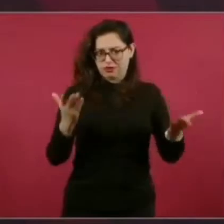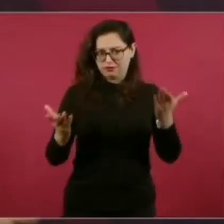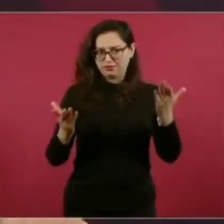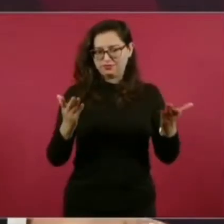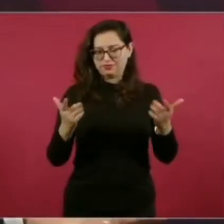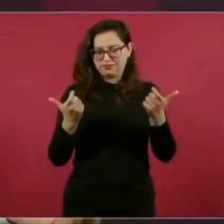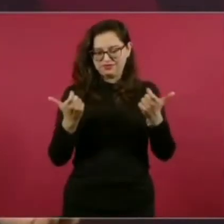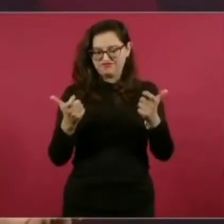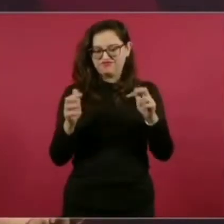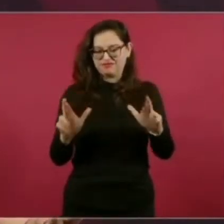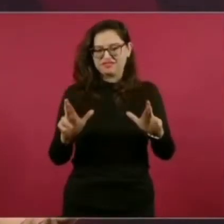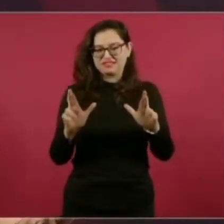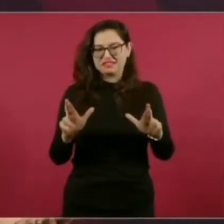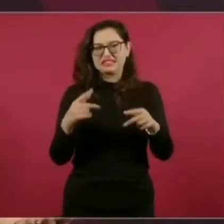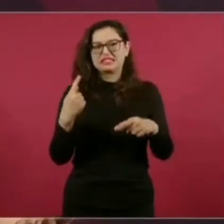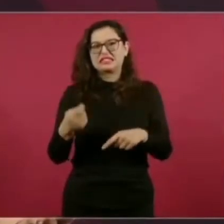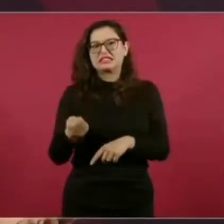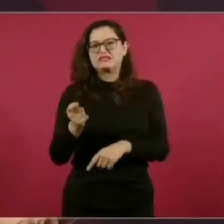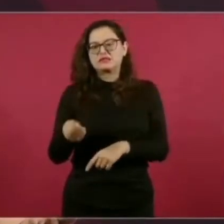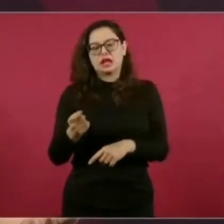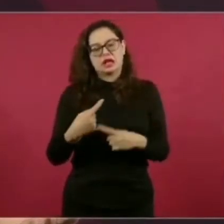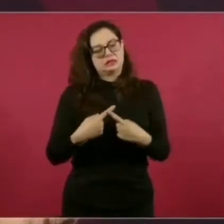Porque basta de hipocresía.